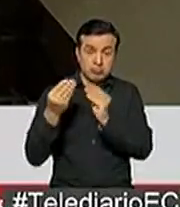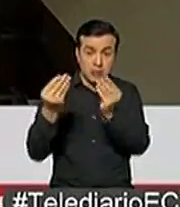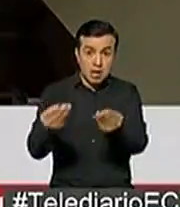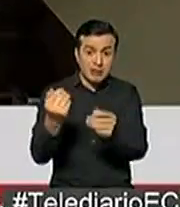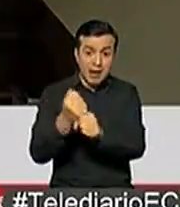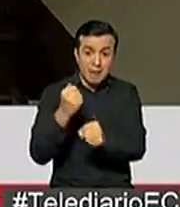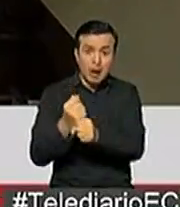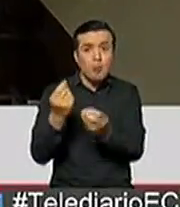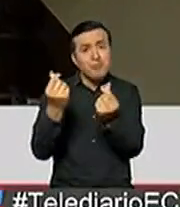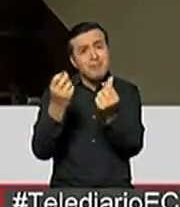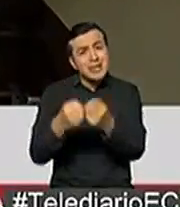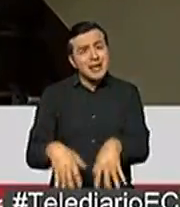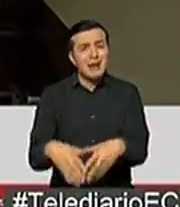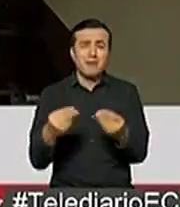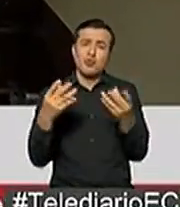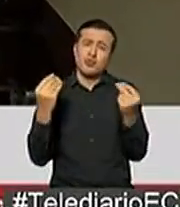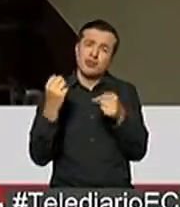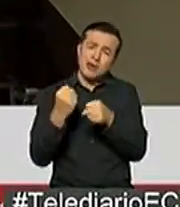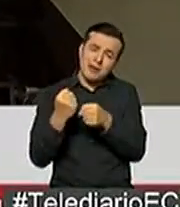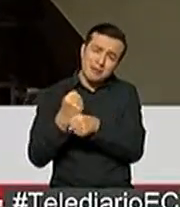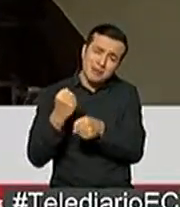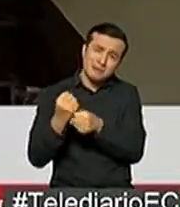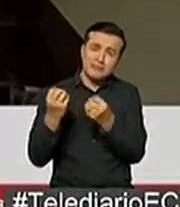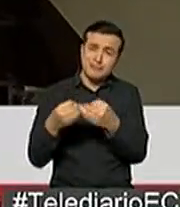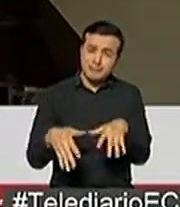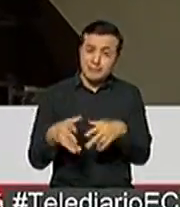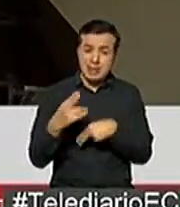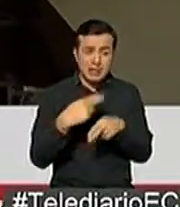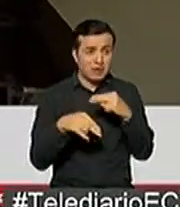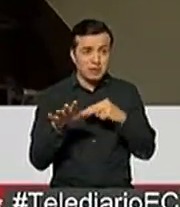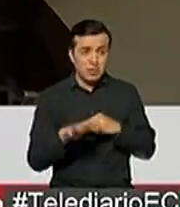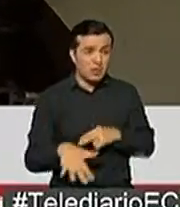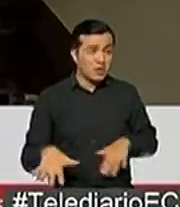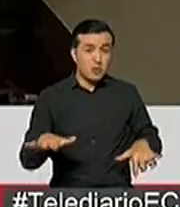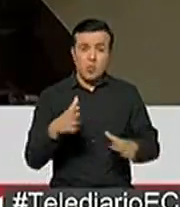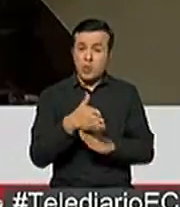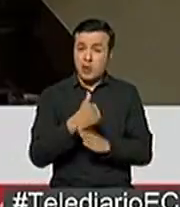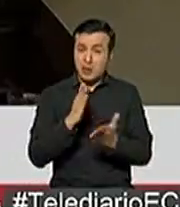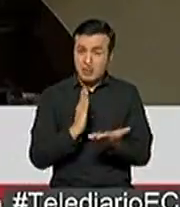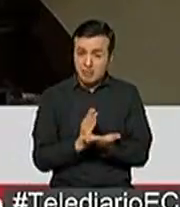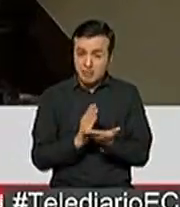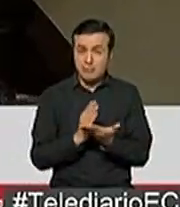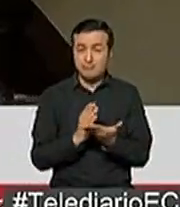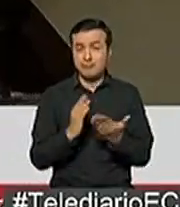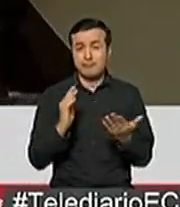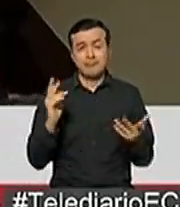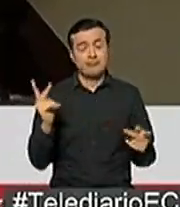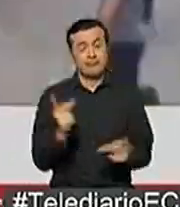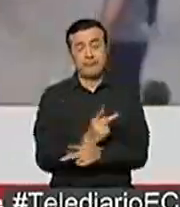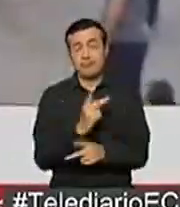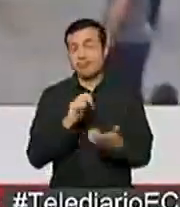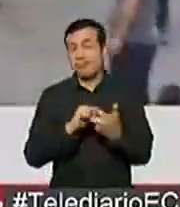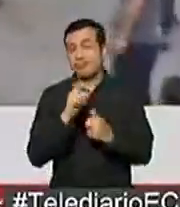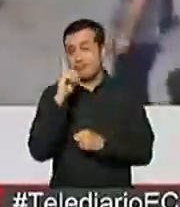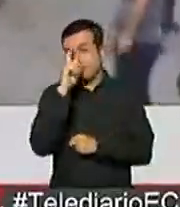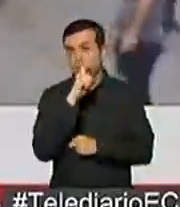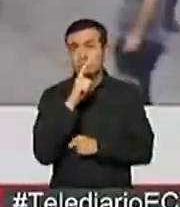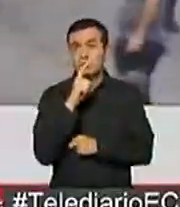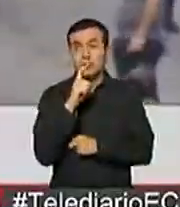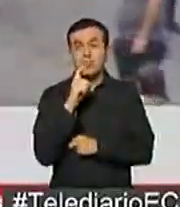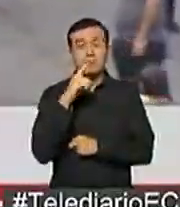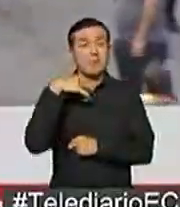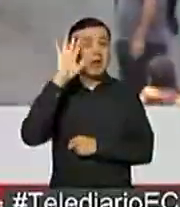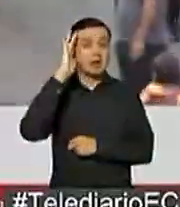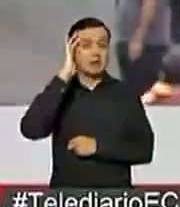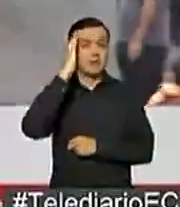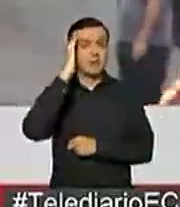fue una pérdida total aquí igual el comercio aquí en nuestra banda fue de un destrozo nelson ve con mucha preocupación